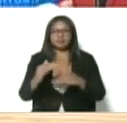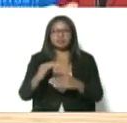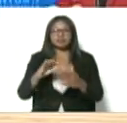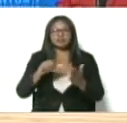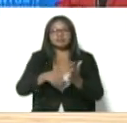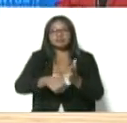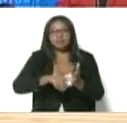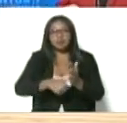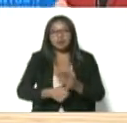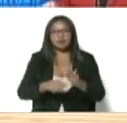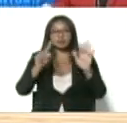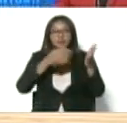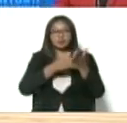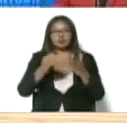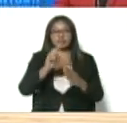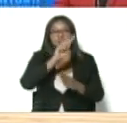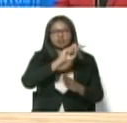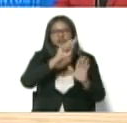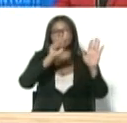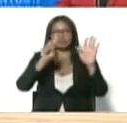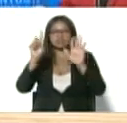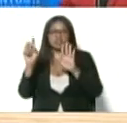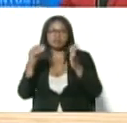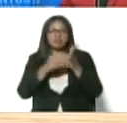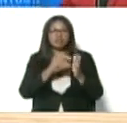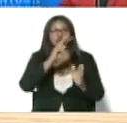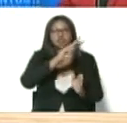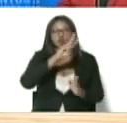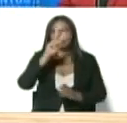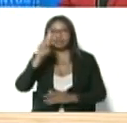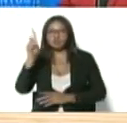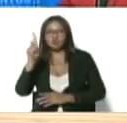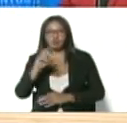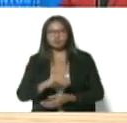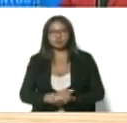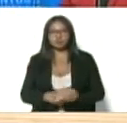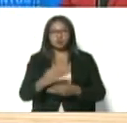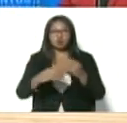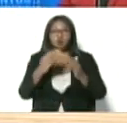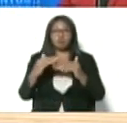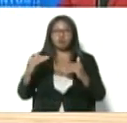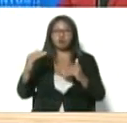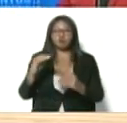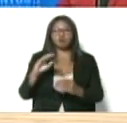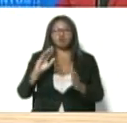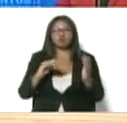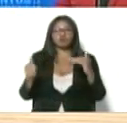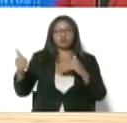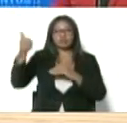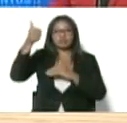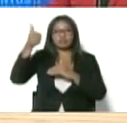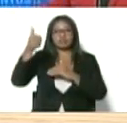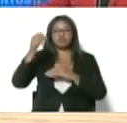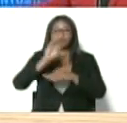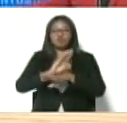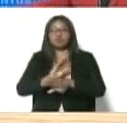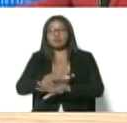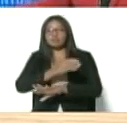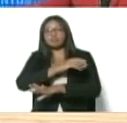cédula identidad seis millones 166 mil 221 como superintendente nacional antidrogas